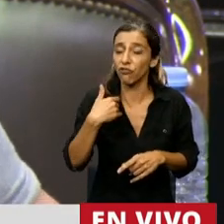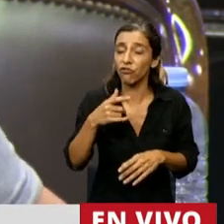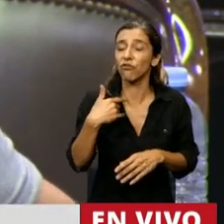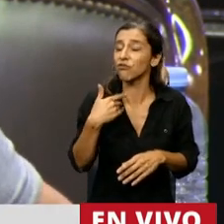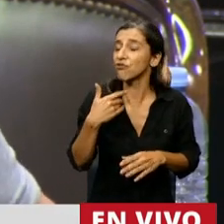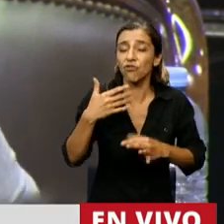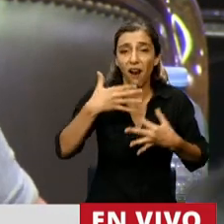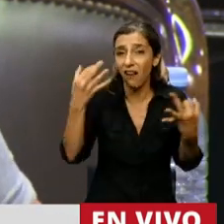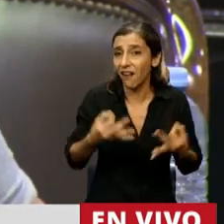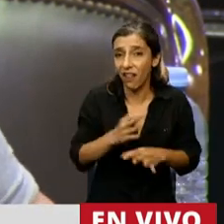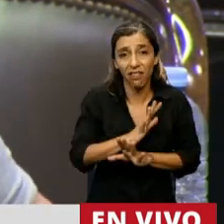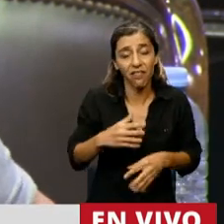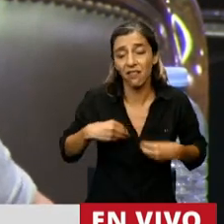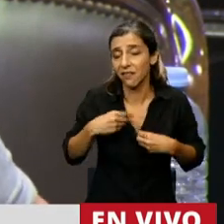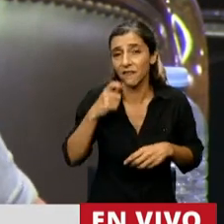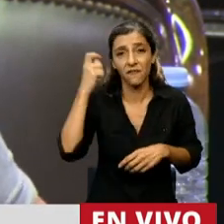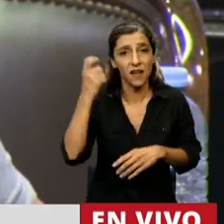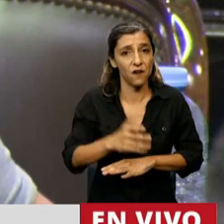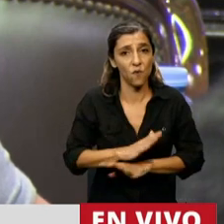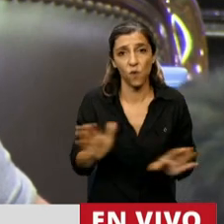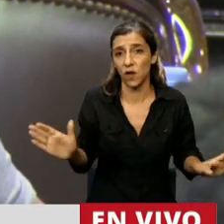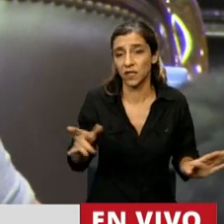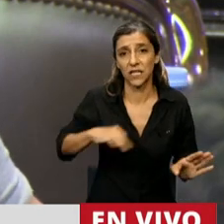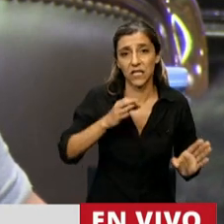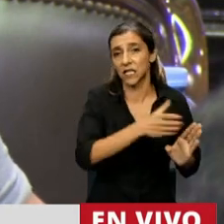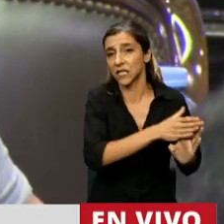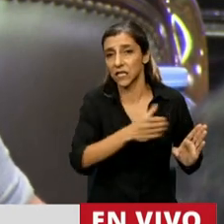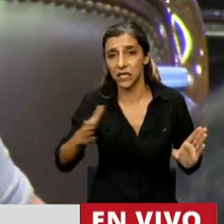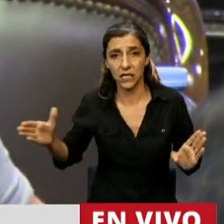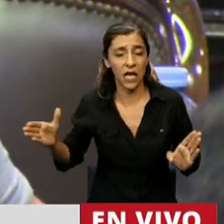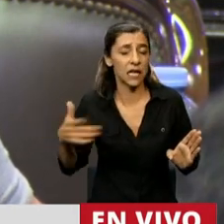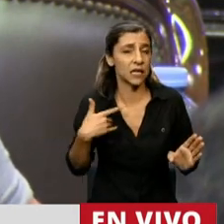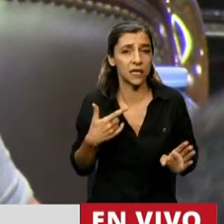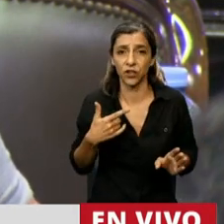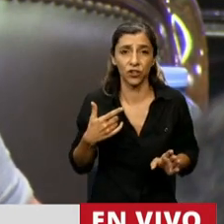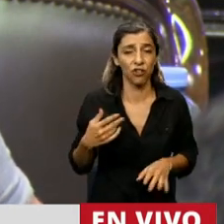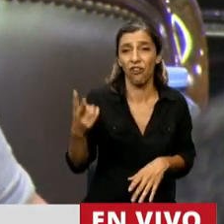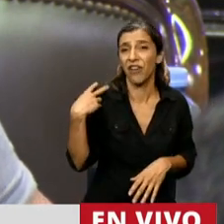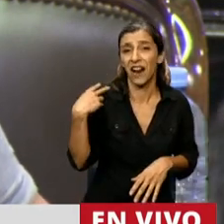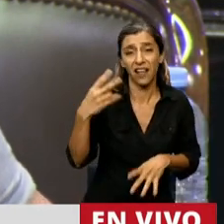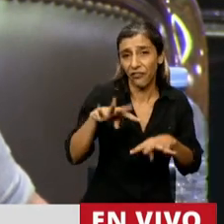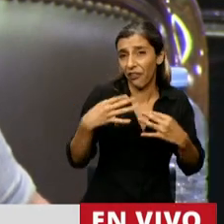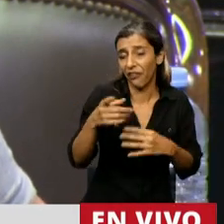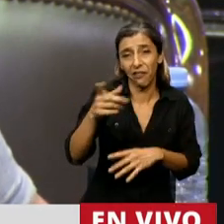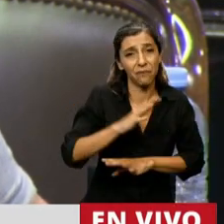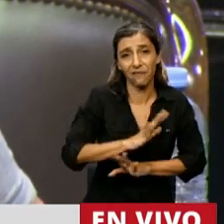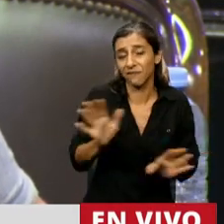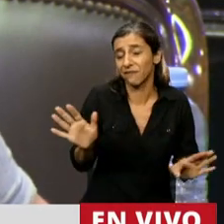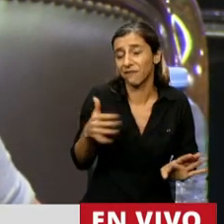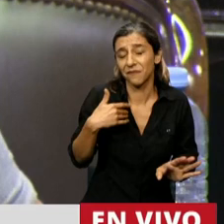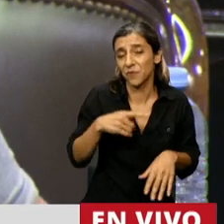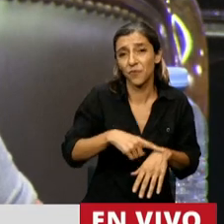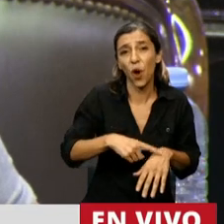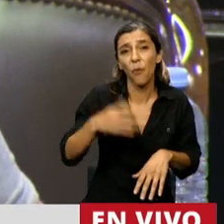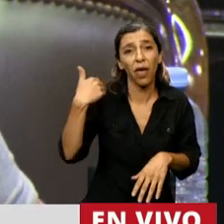una vergüenza lo que ha pasado durante todo este año, cuando el jefe de gabinete debía venir en